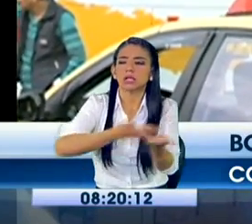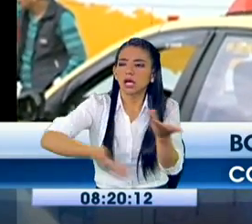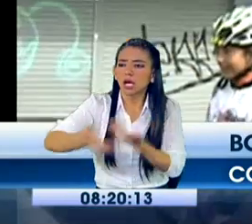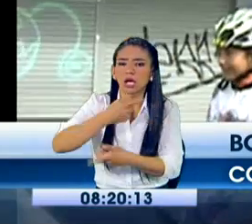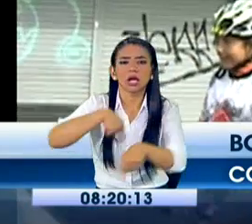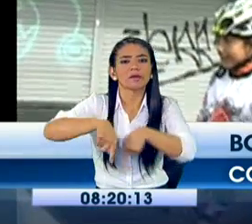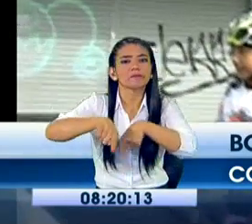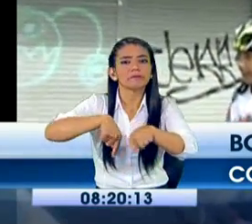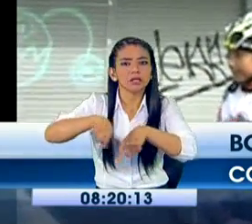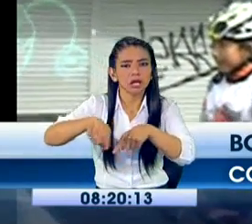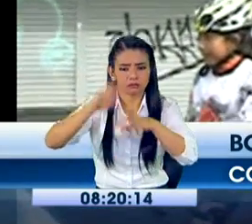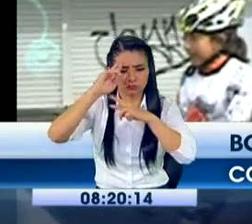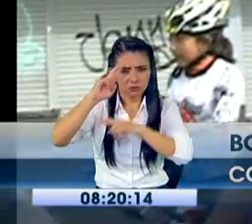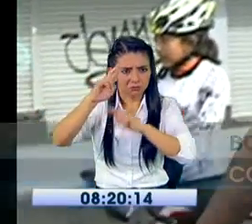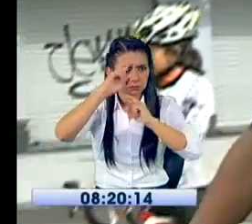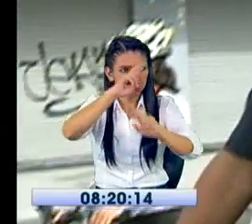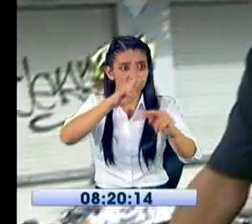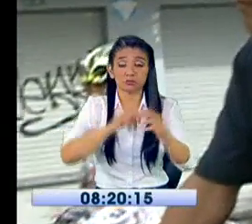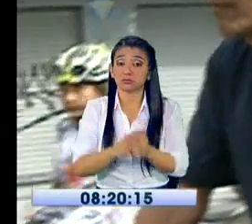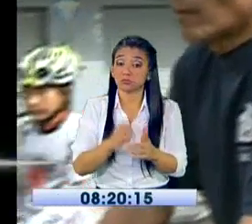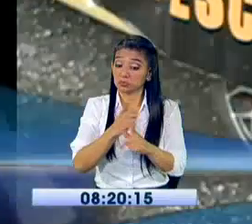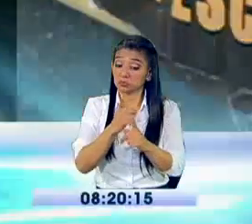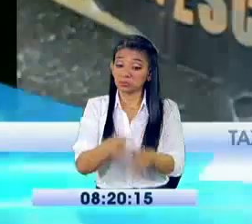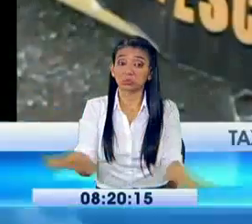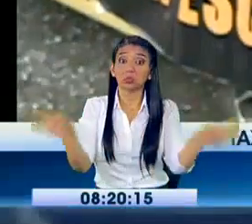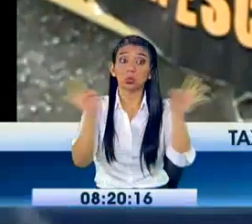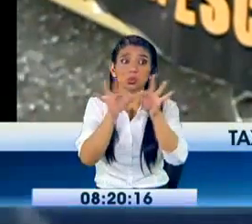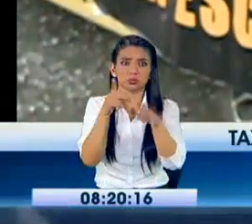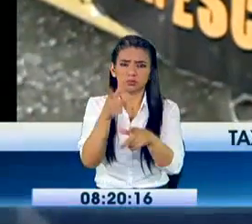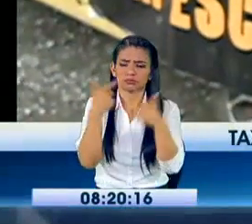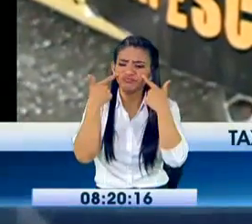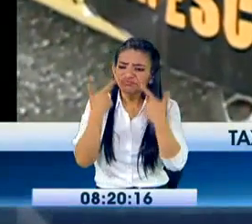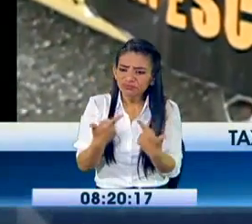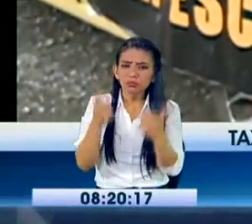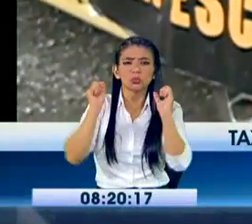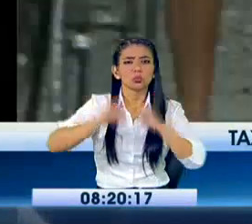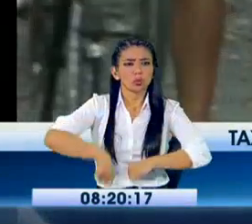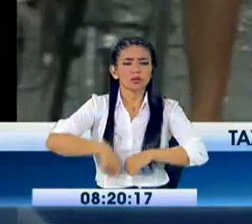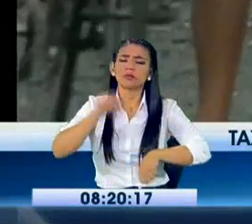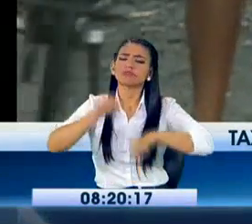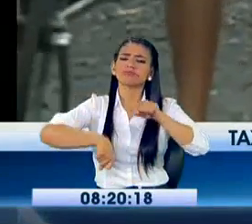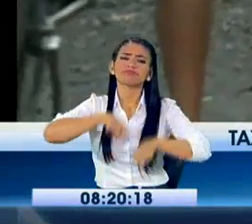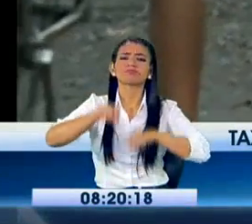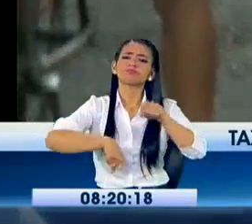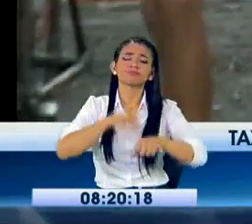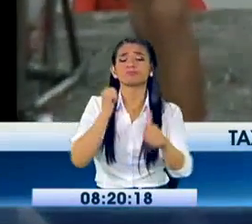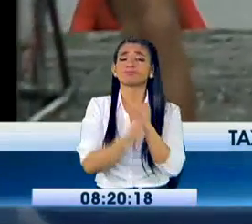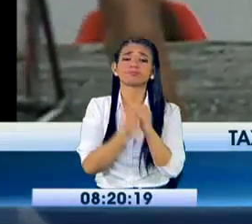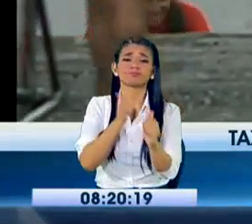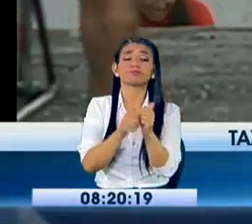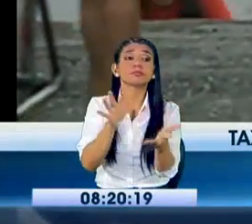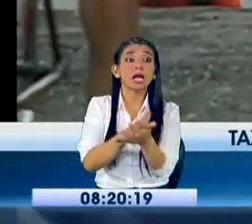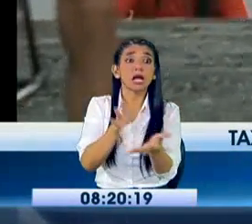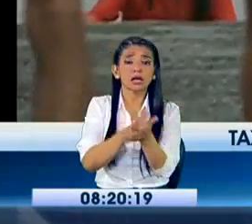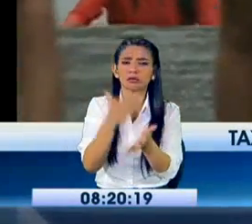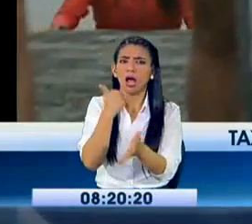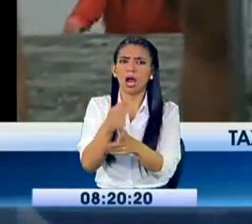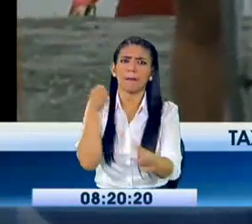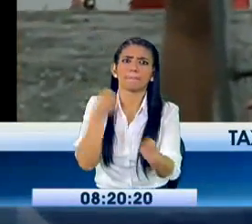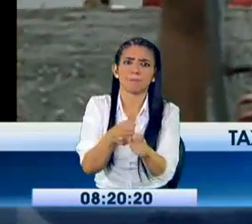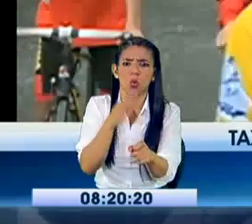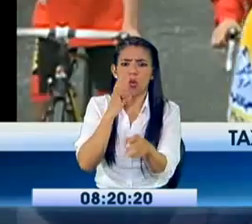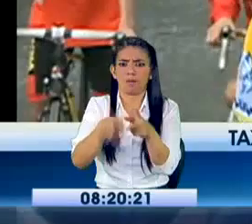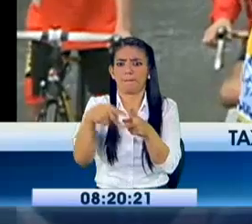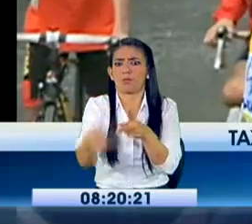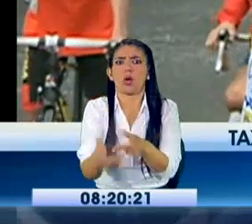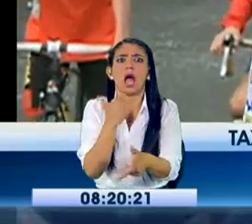ya que le digo, antes era imposible salir a la vía aquí en Quito, es muy difícil. En Quito informó Alison Corral. Qué